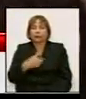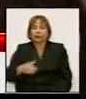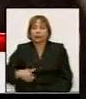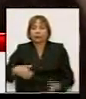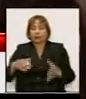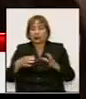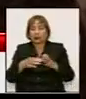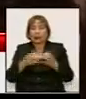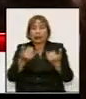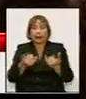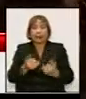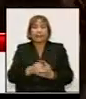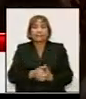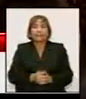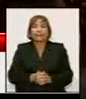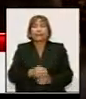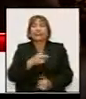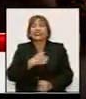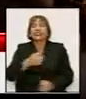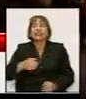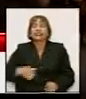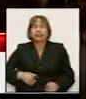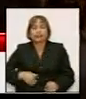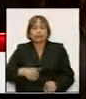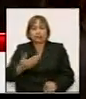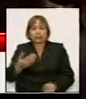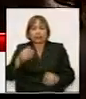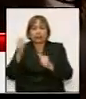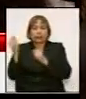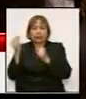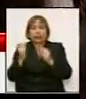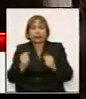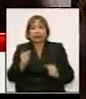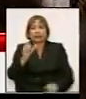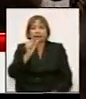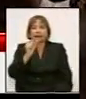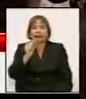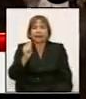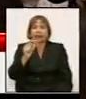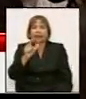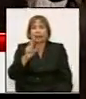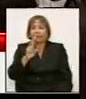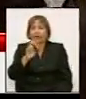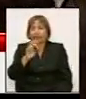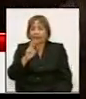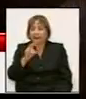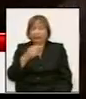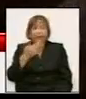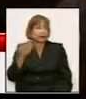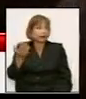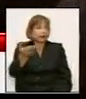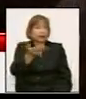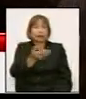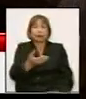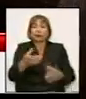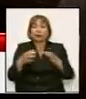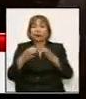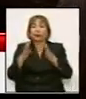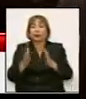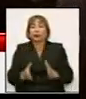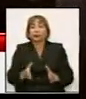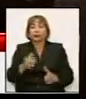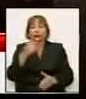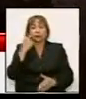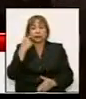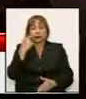Va a hacer uso de la palabra el presidente del primer poder del Estado, Daniel Salaverry Villa. Señores congresistas,